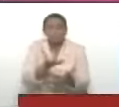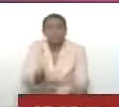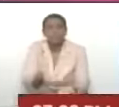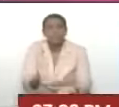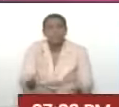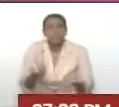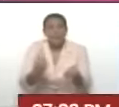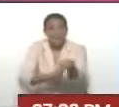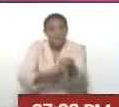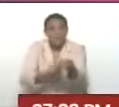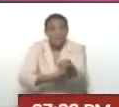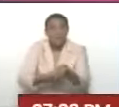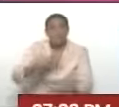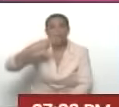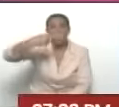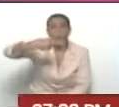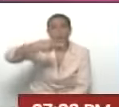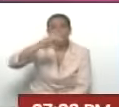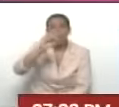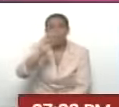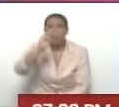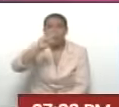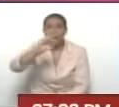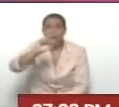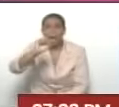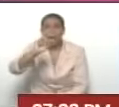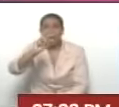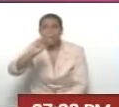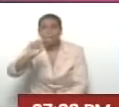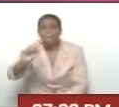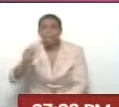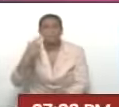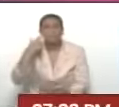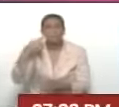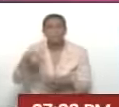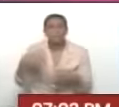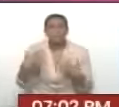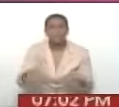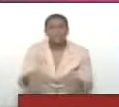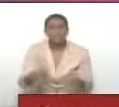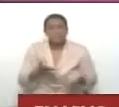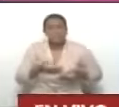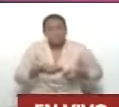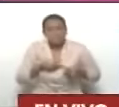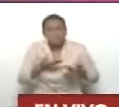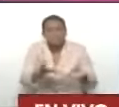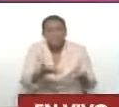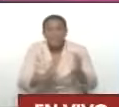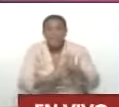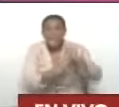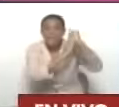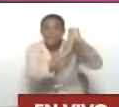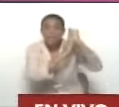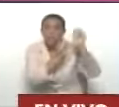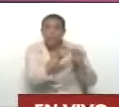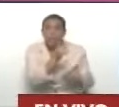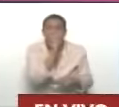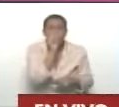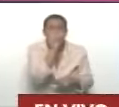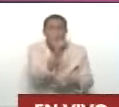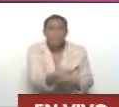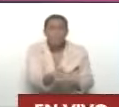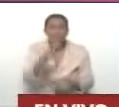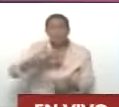mi hermano Mohammed y le transmití al líder supremo, el